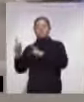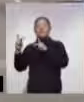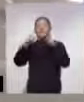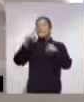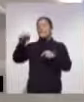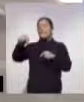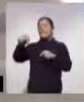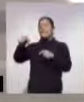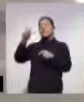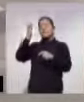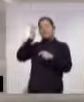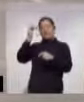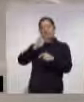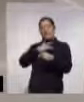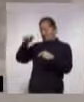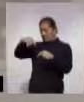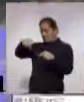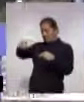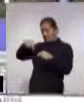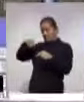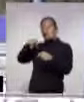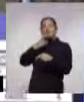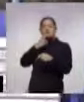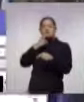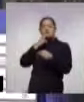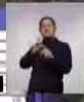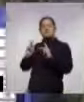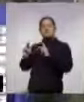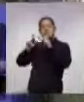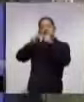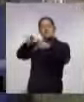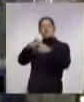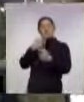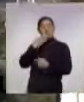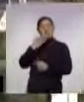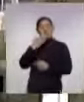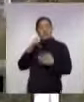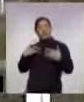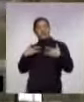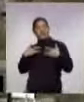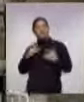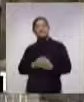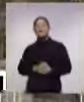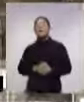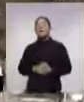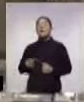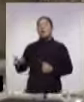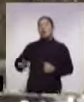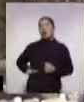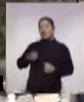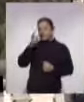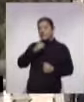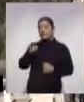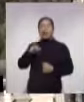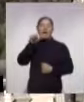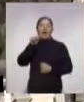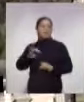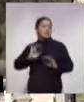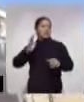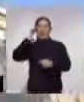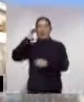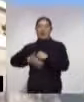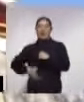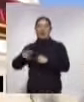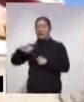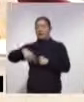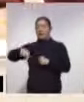Martín Texmelucan ya pueden utilizar la nueva infraestructura. La dependencia estatal detalló que de esta manera se concluye el anillo